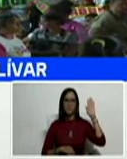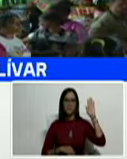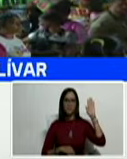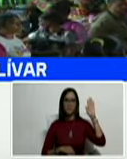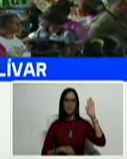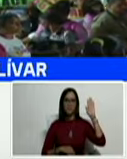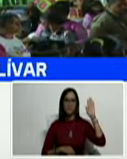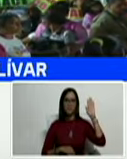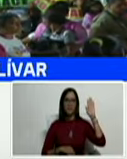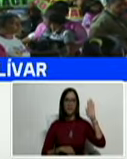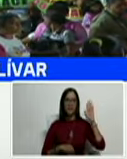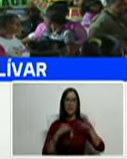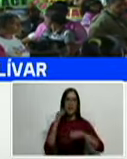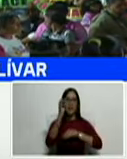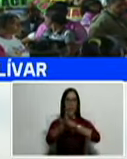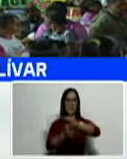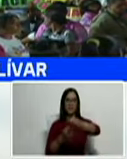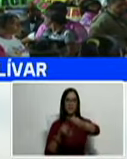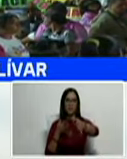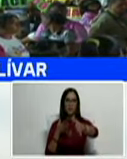En Amazonas,